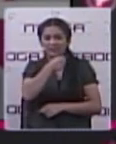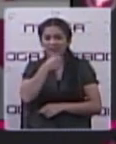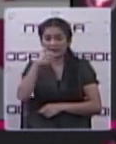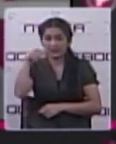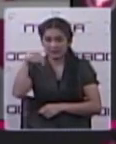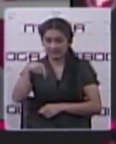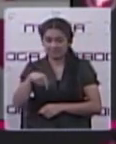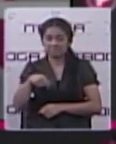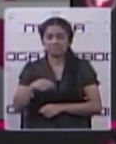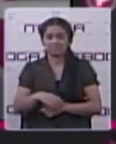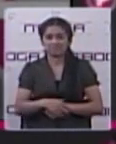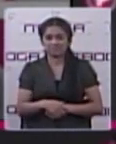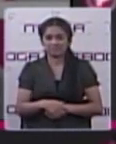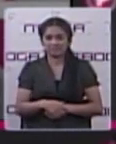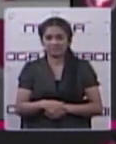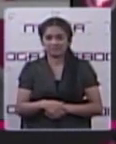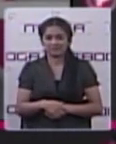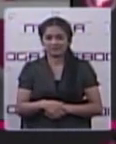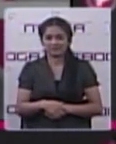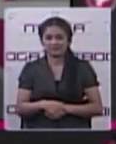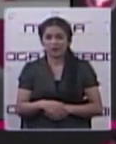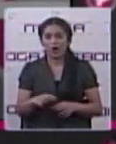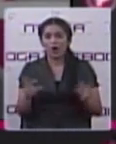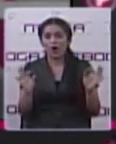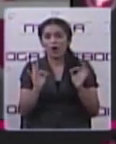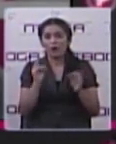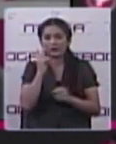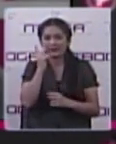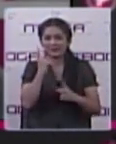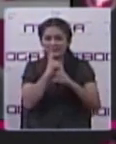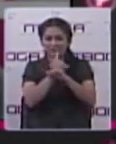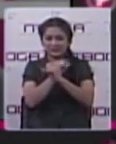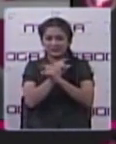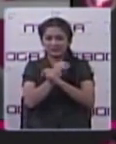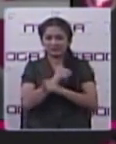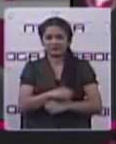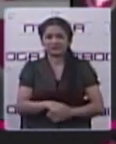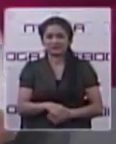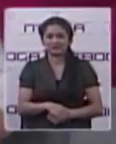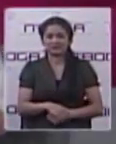salen en nuestro programa. Y por supuesto, también nos pueden seguir en Twitter en @enbogaesi.